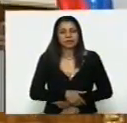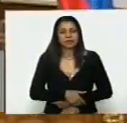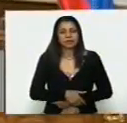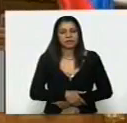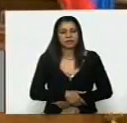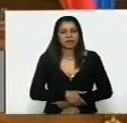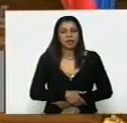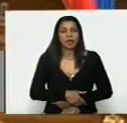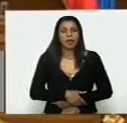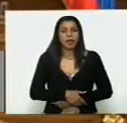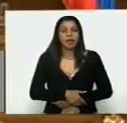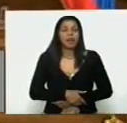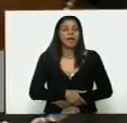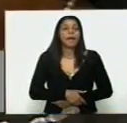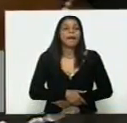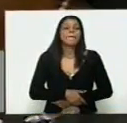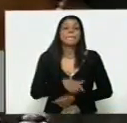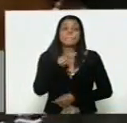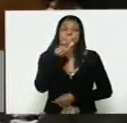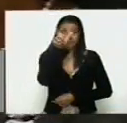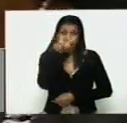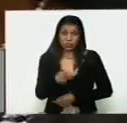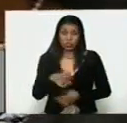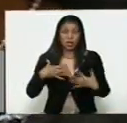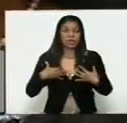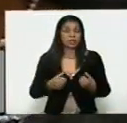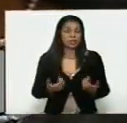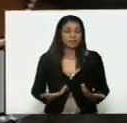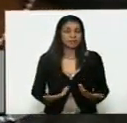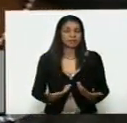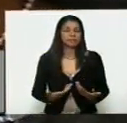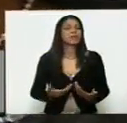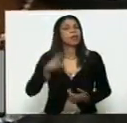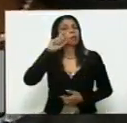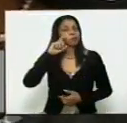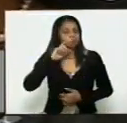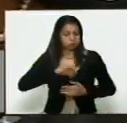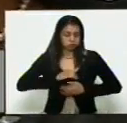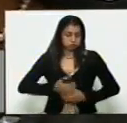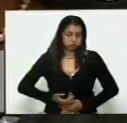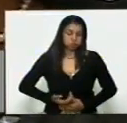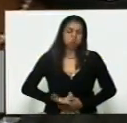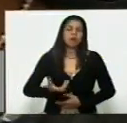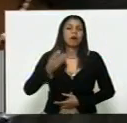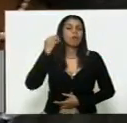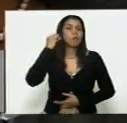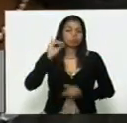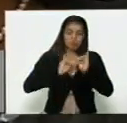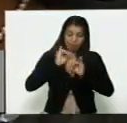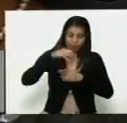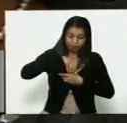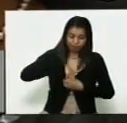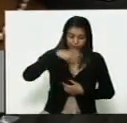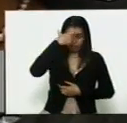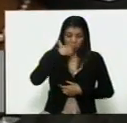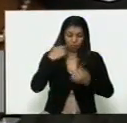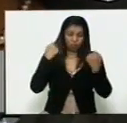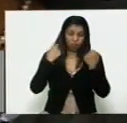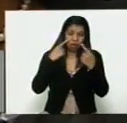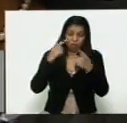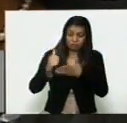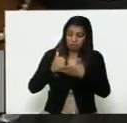Persona sana, artículo 8. Las mujeres gestantes tienen derecho a ser tratadas como personas